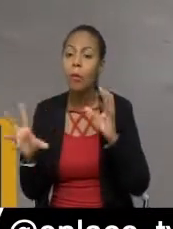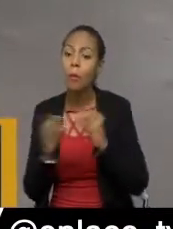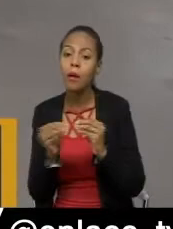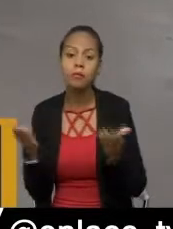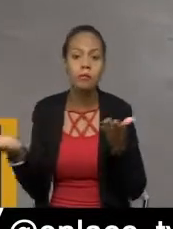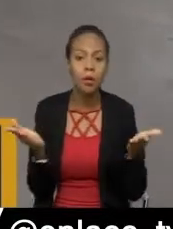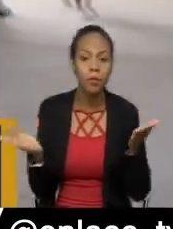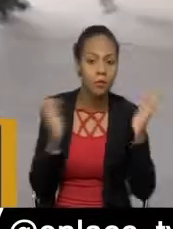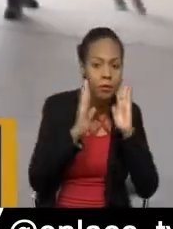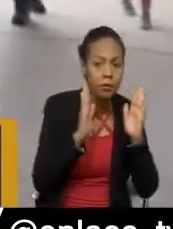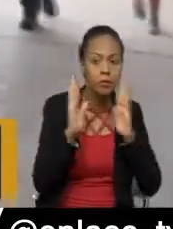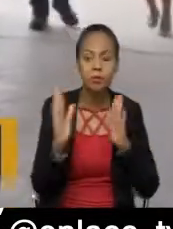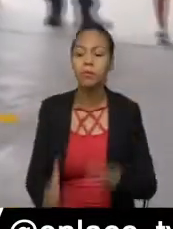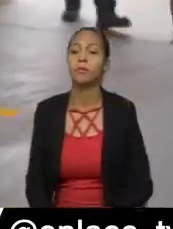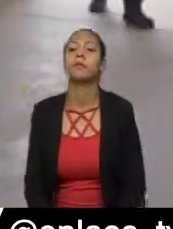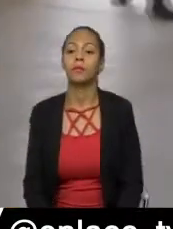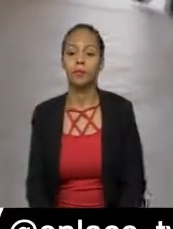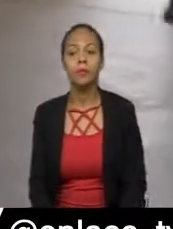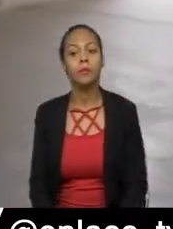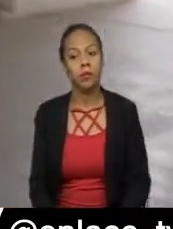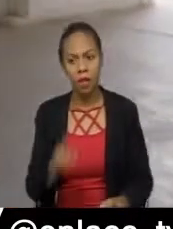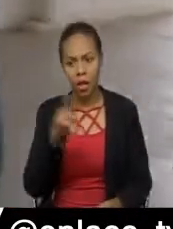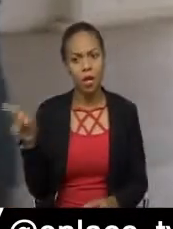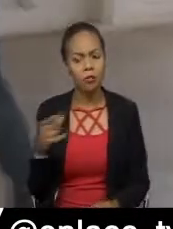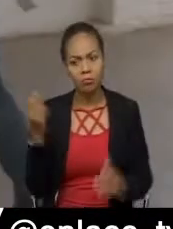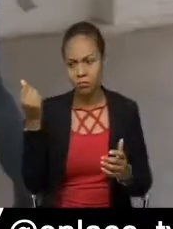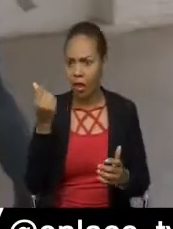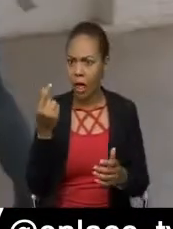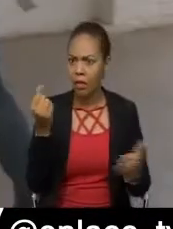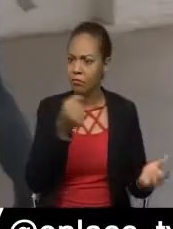en el megacolegio se invirtieron 49 millones de pesos.